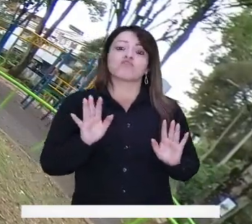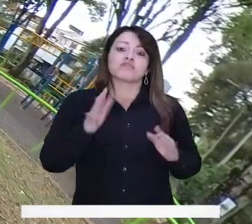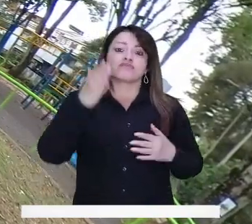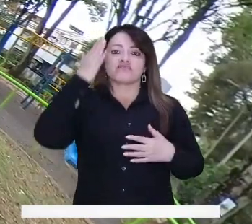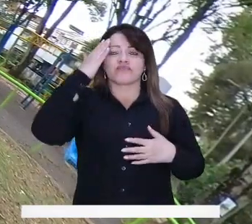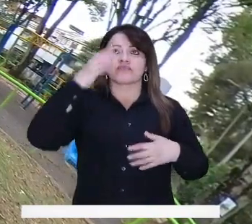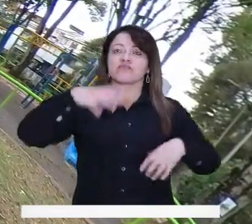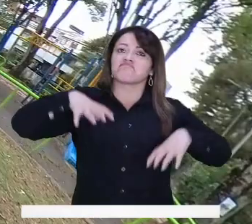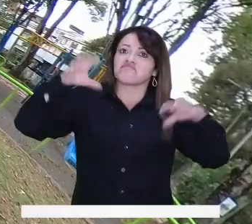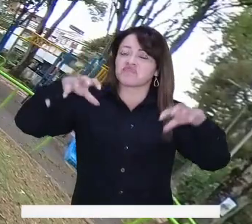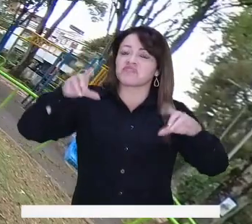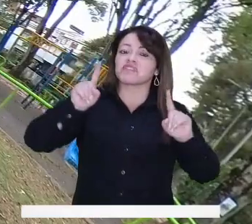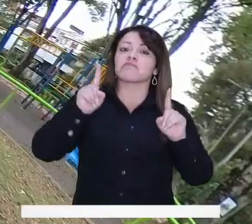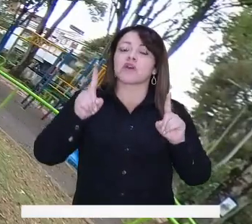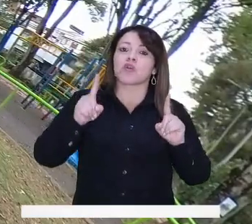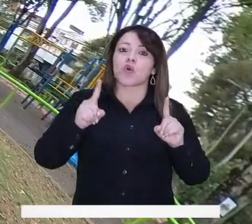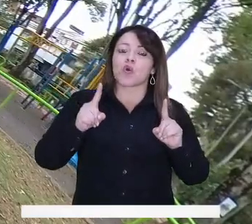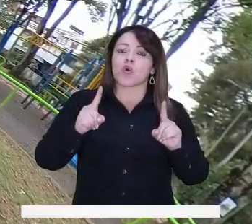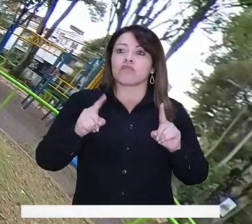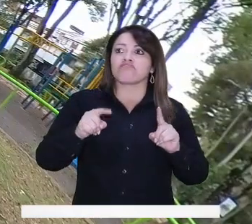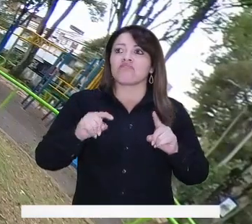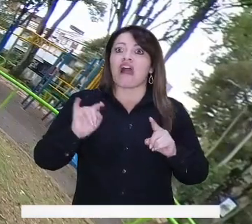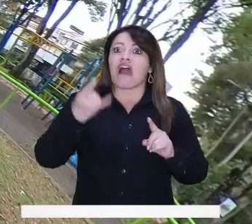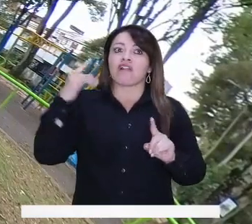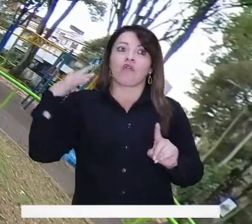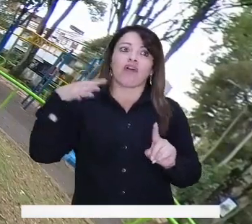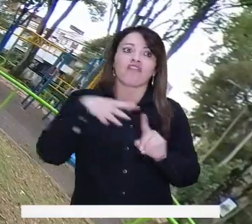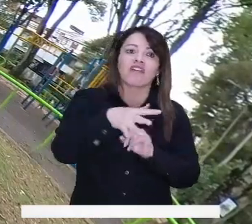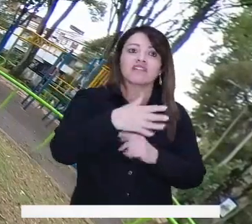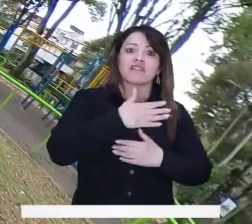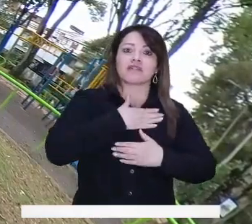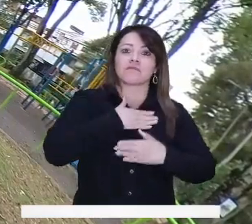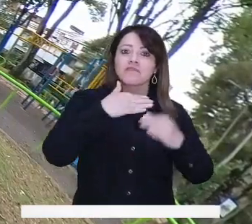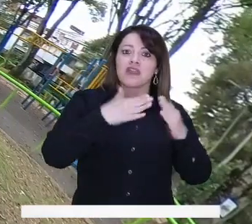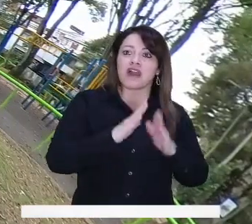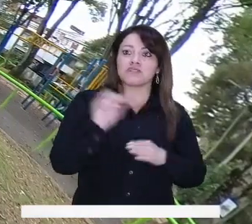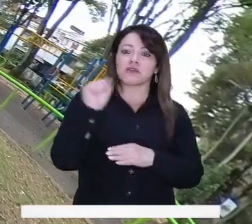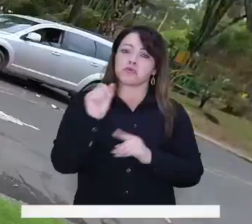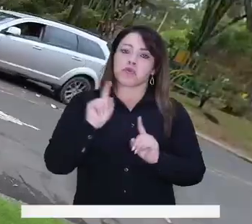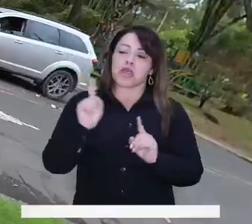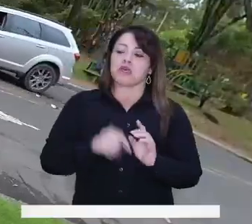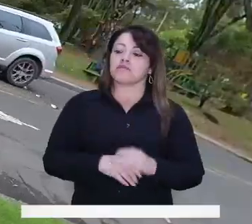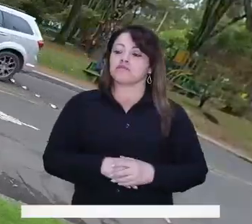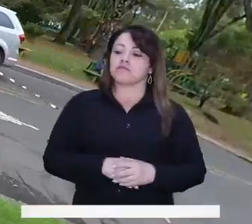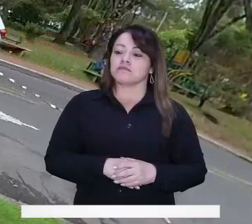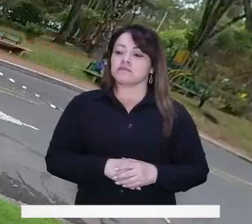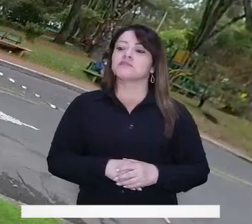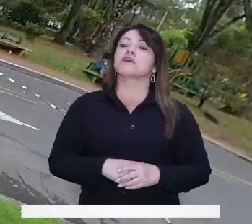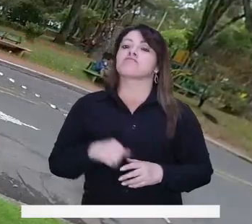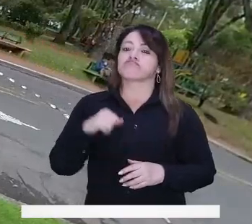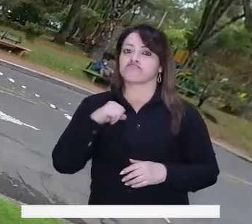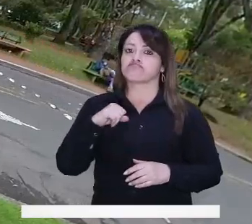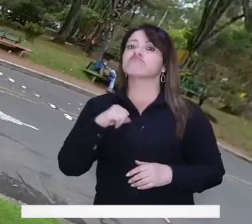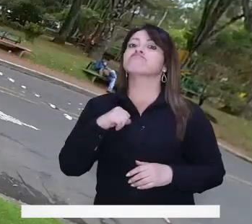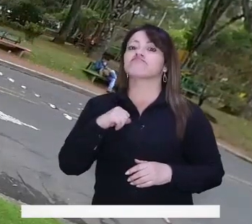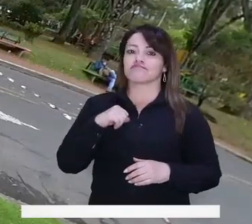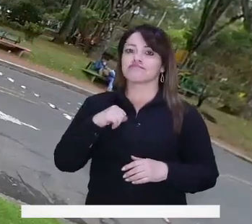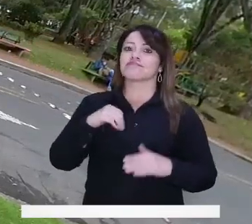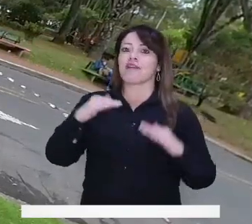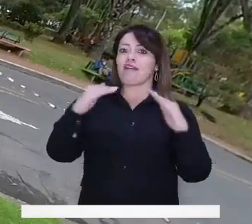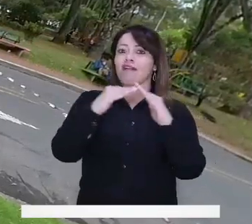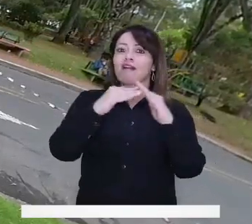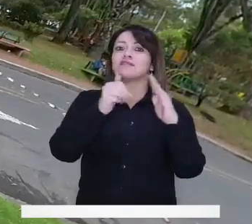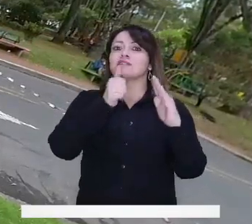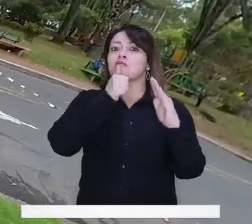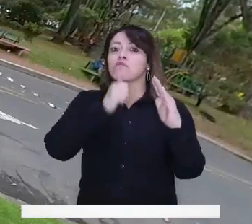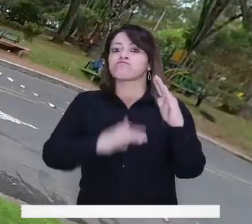enfrentado, sí, pero no he tenido problemas con la casa o un vehículo o conmigo, no. Por ejemplo, en una copropiedad teníamos una cubierta que se